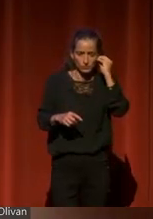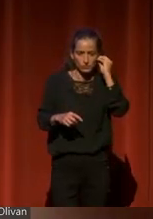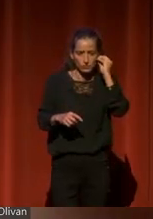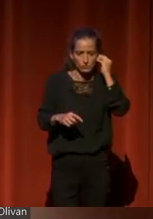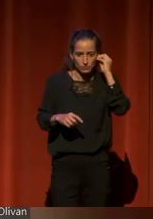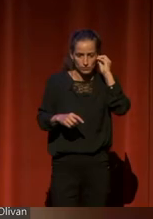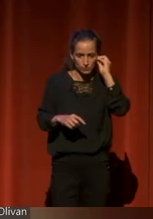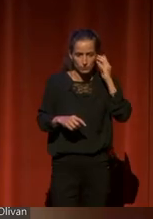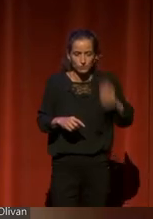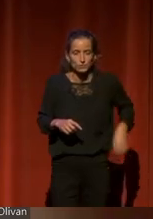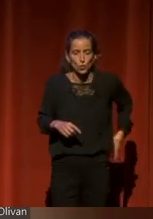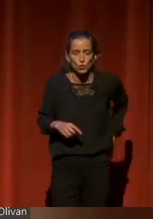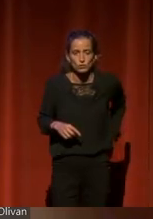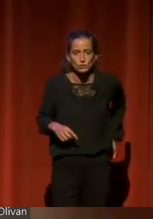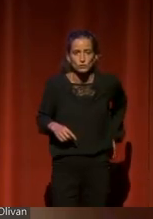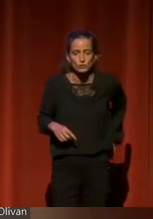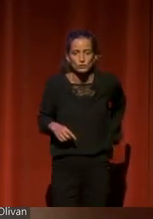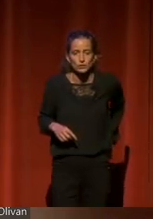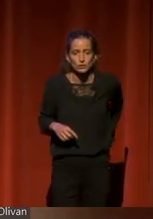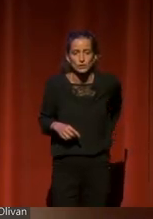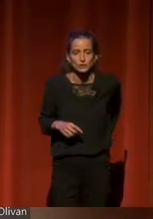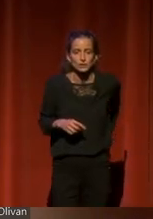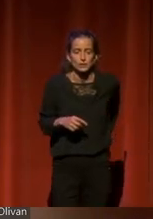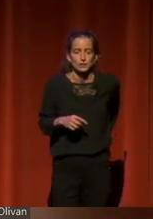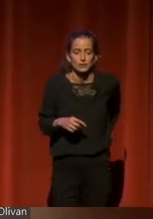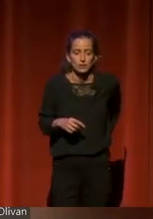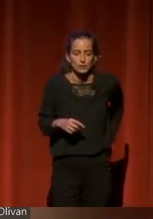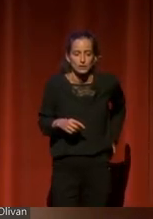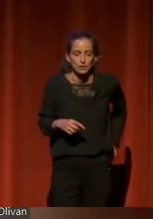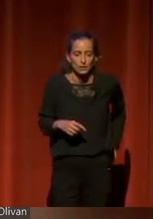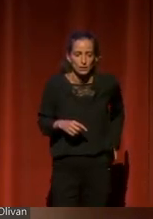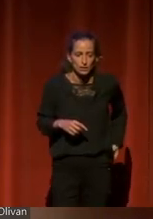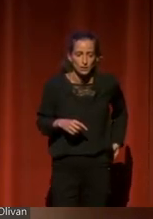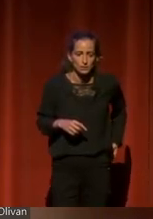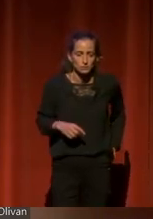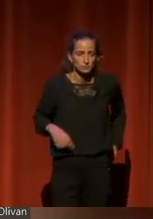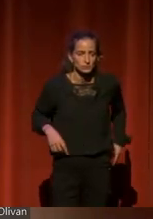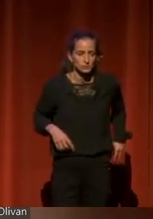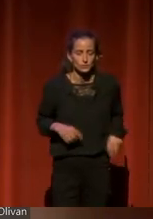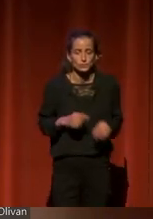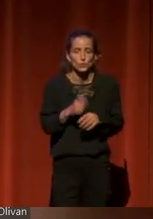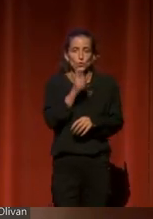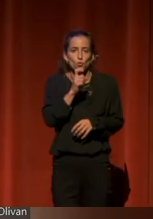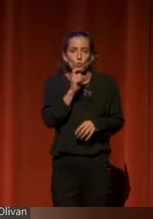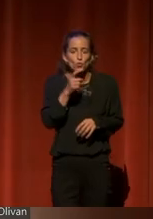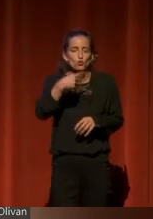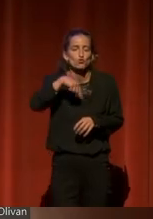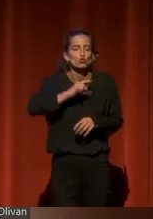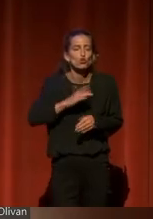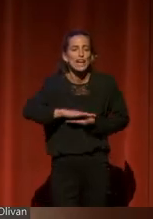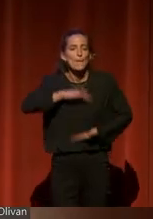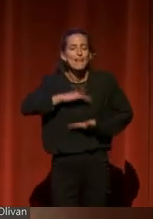seis personas esto no va de contratar seis personas nuevas sino de cómo somos capaces de desempeñar esos roles desde los recursos humanos que